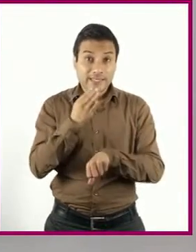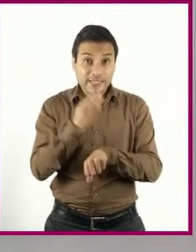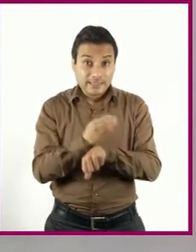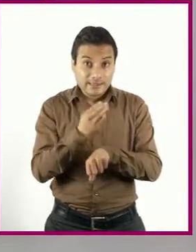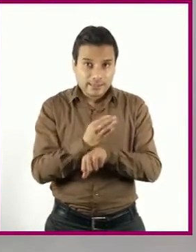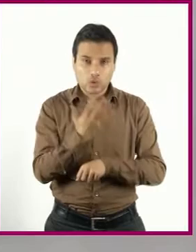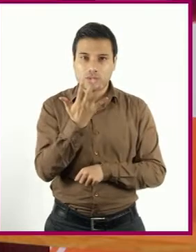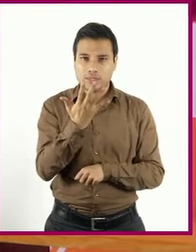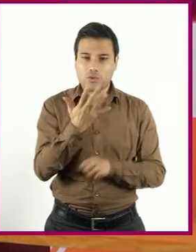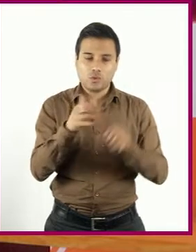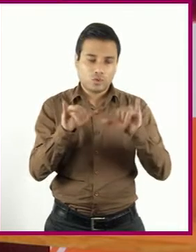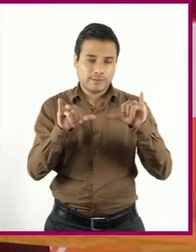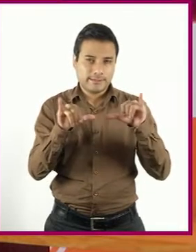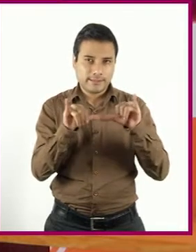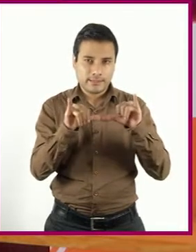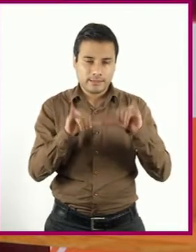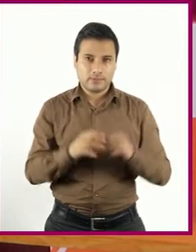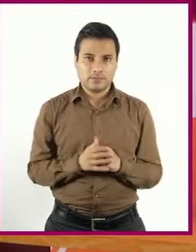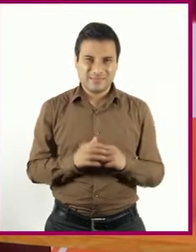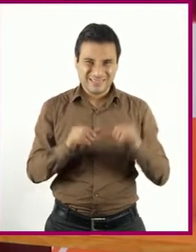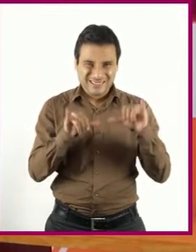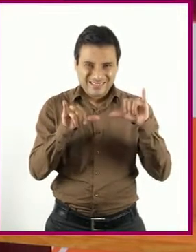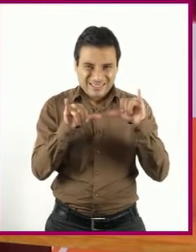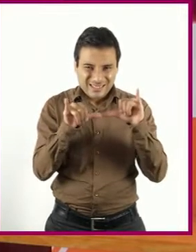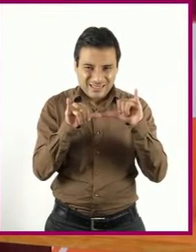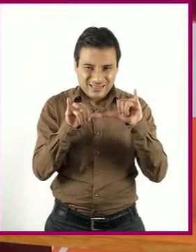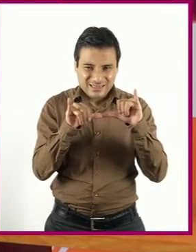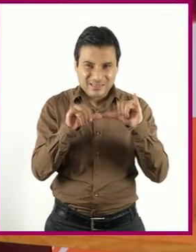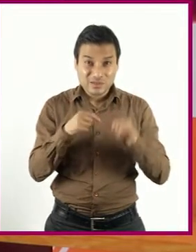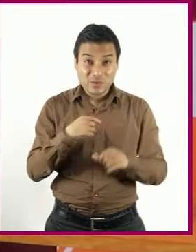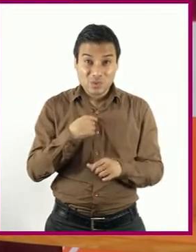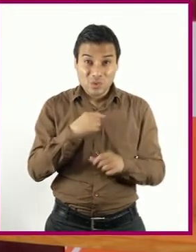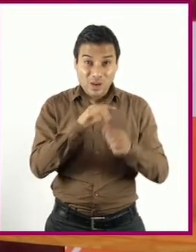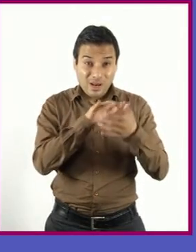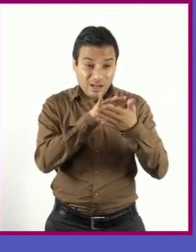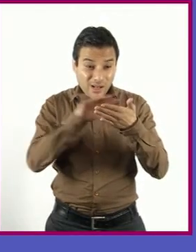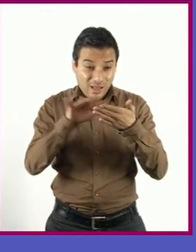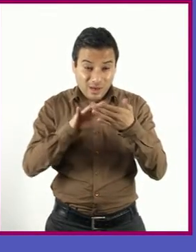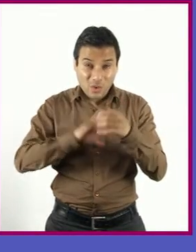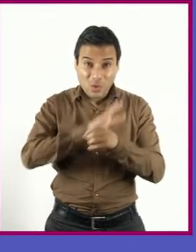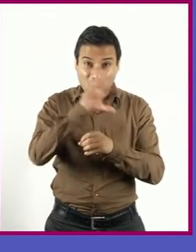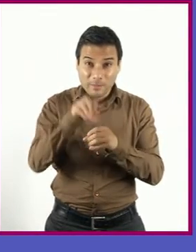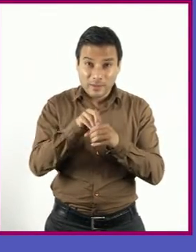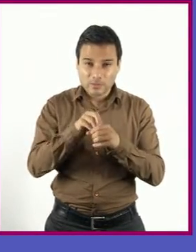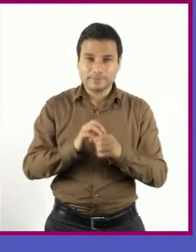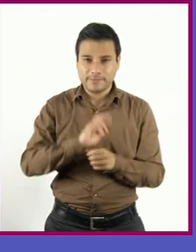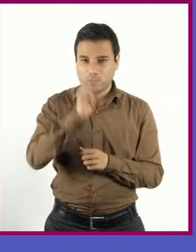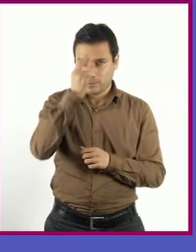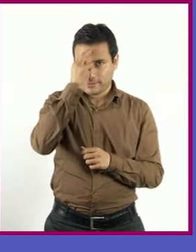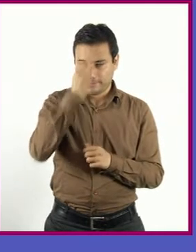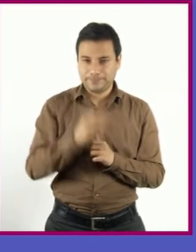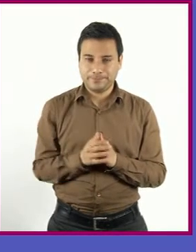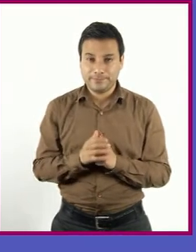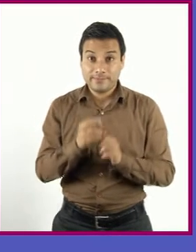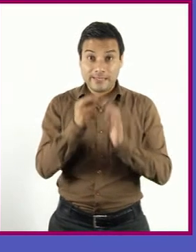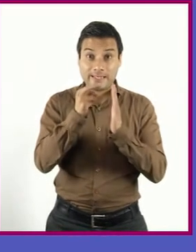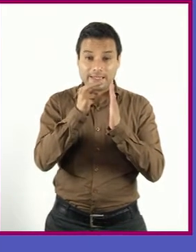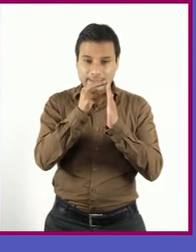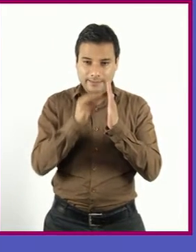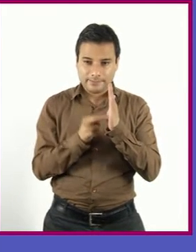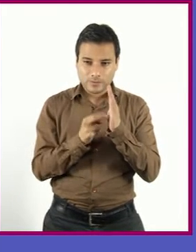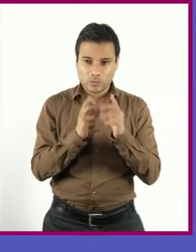¿Yardas? Voy a tener que leer todo el reglamento antes del siguiente partido. Recordemos, un reglamento